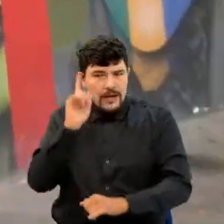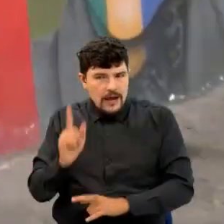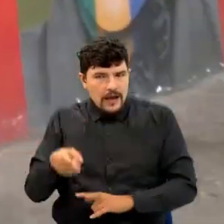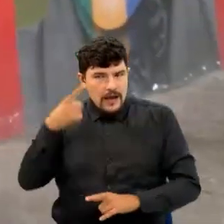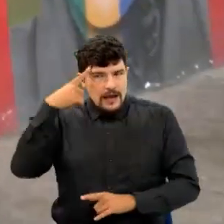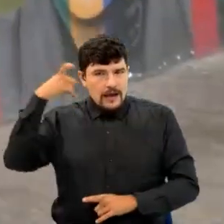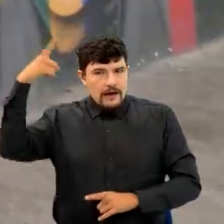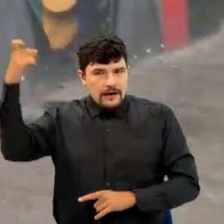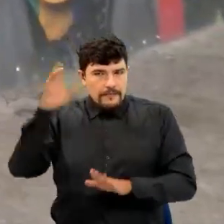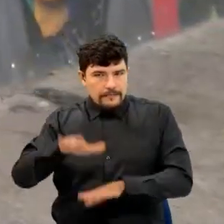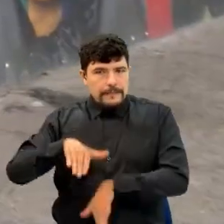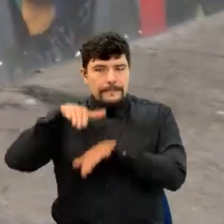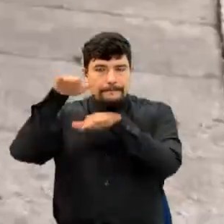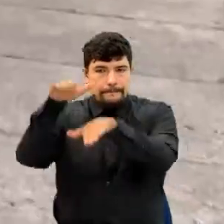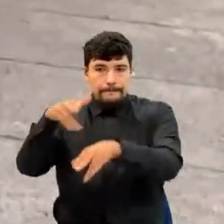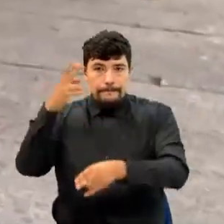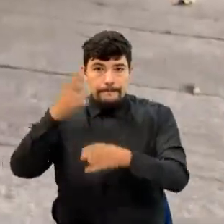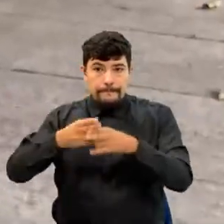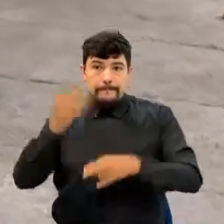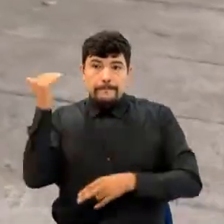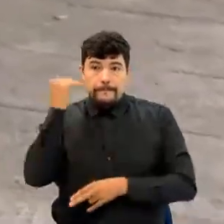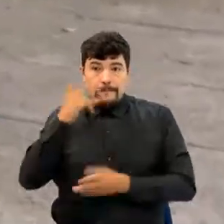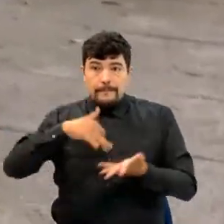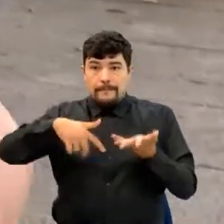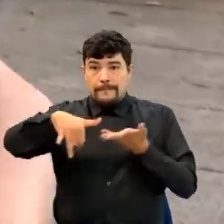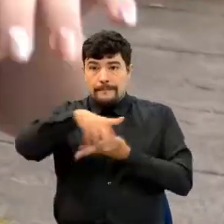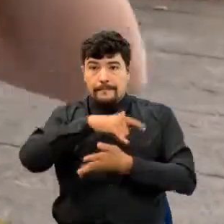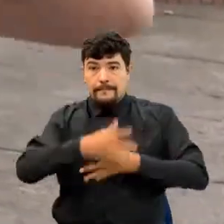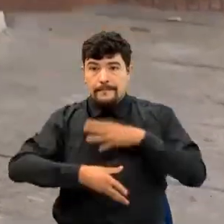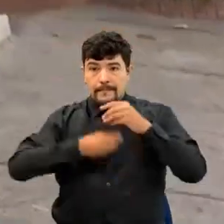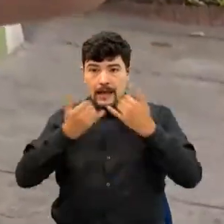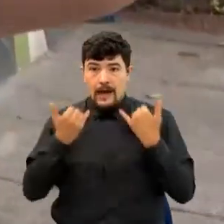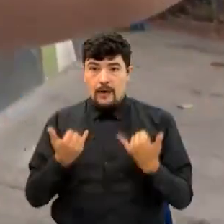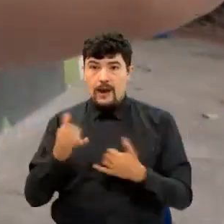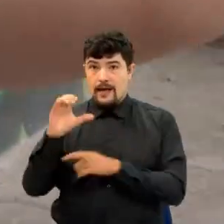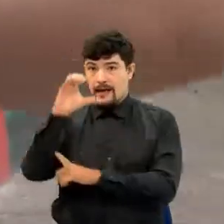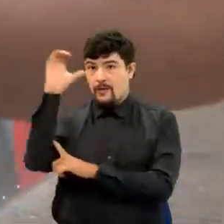sueña con seguir dejando en alto el nombre de la mujer santandereana y ahora de todo un país.